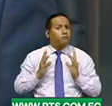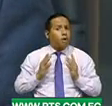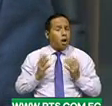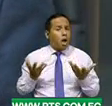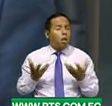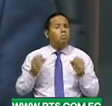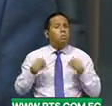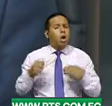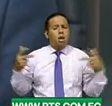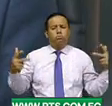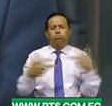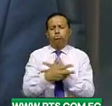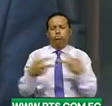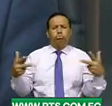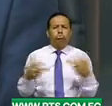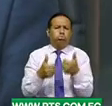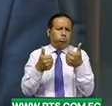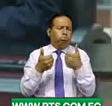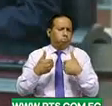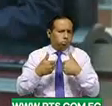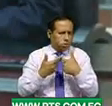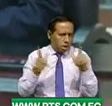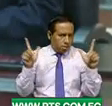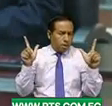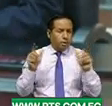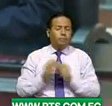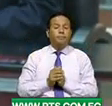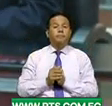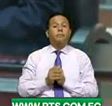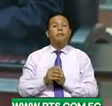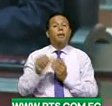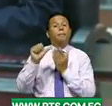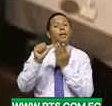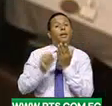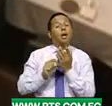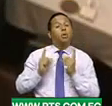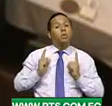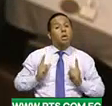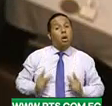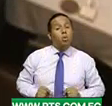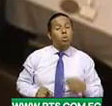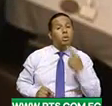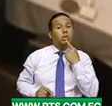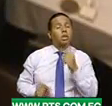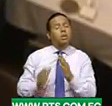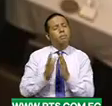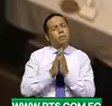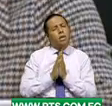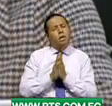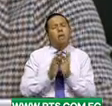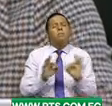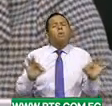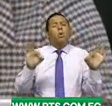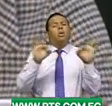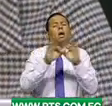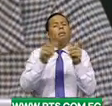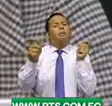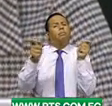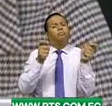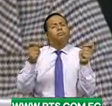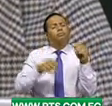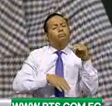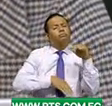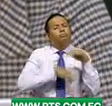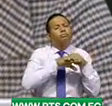todo el territorio ecuatoriano. Desde el Ministerio de Salud se demanda la delimitación de aforo. 50% en centros